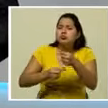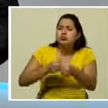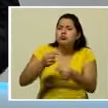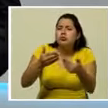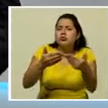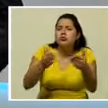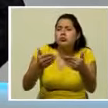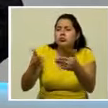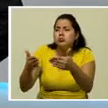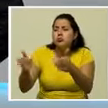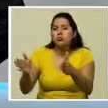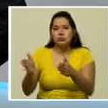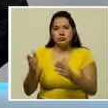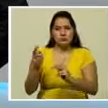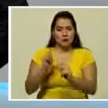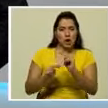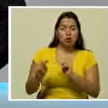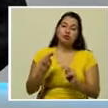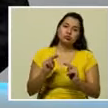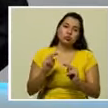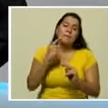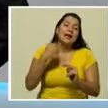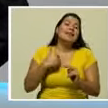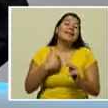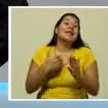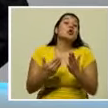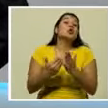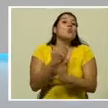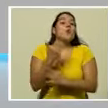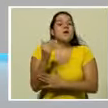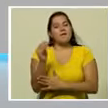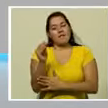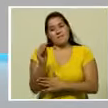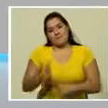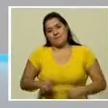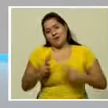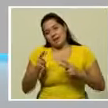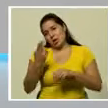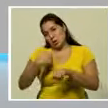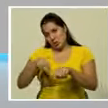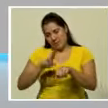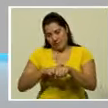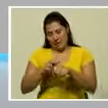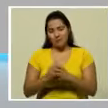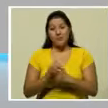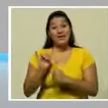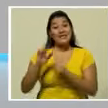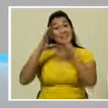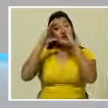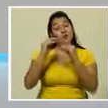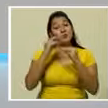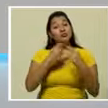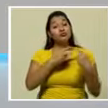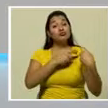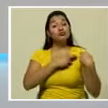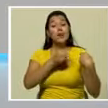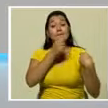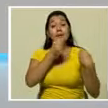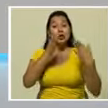nueva normalidad que ya se ha anunciado no solo en Costa Rica sino en el mundo. Los datos epidemiológicos a cargo de José David Pérez,